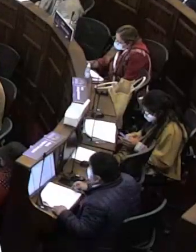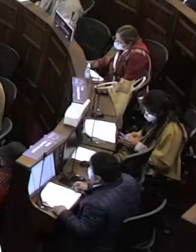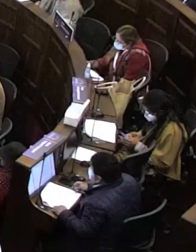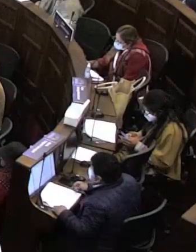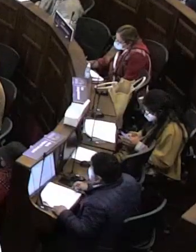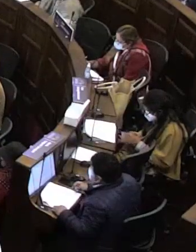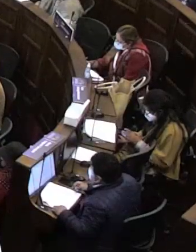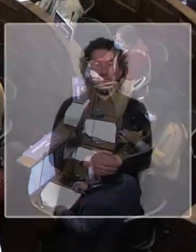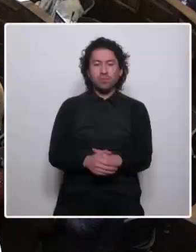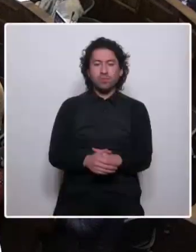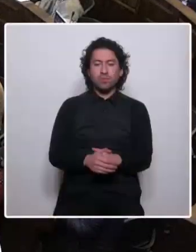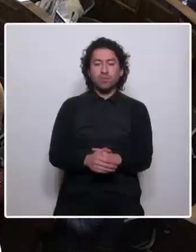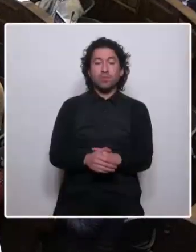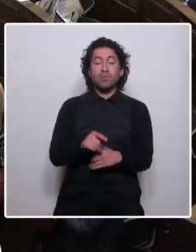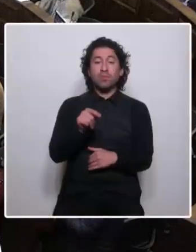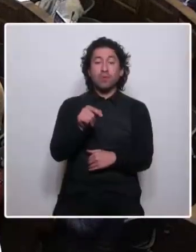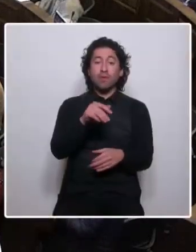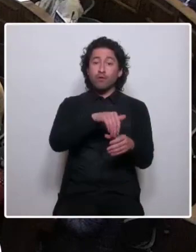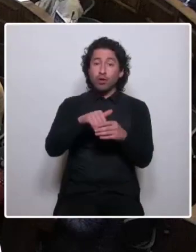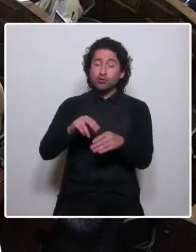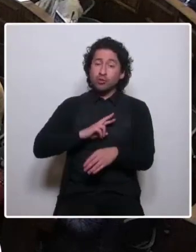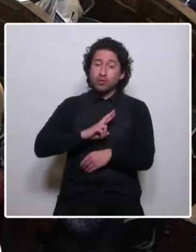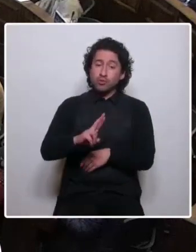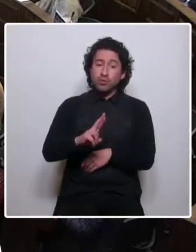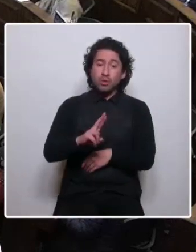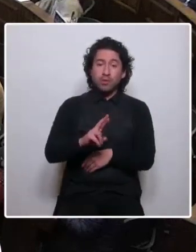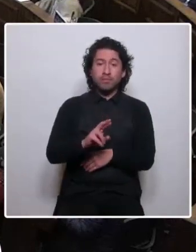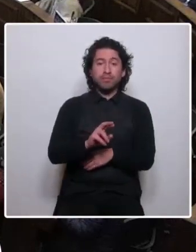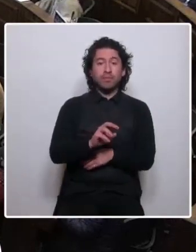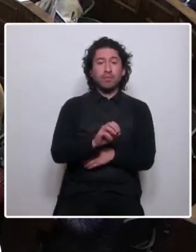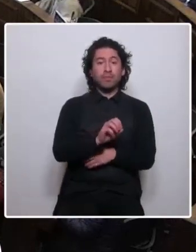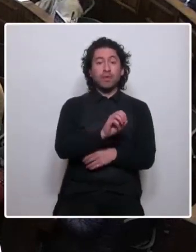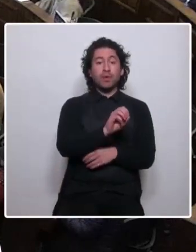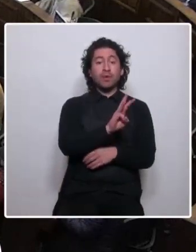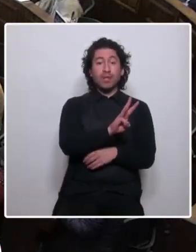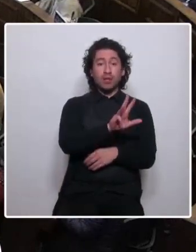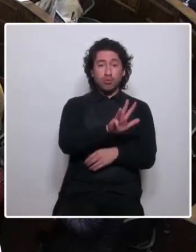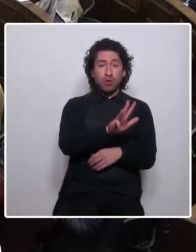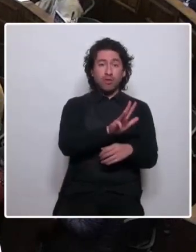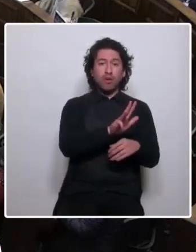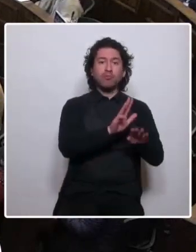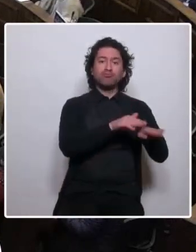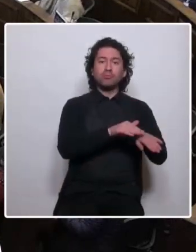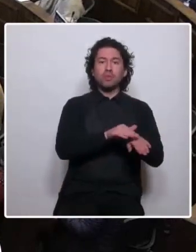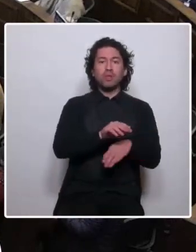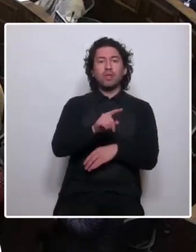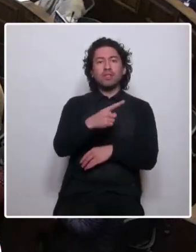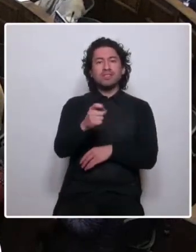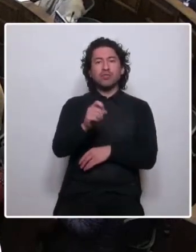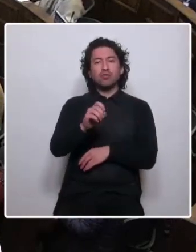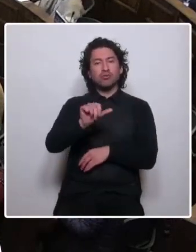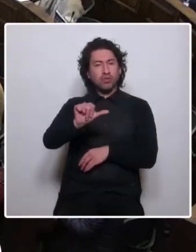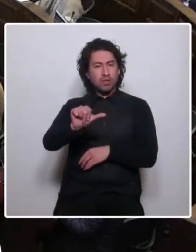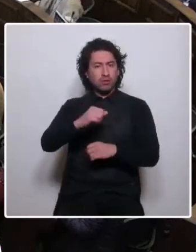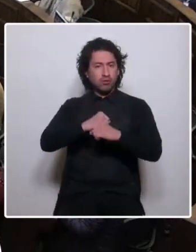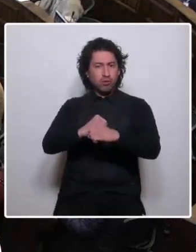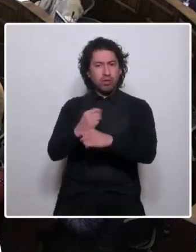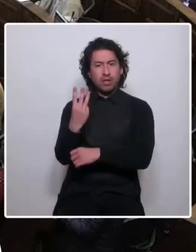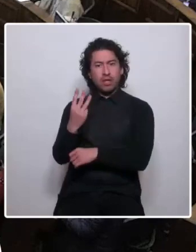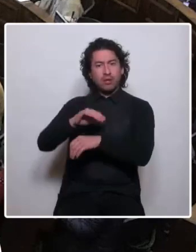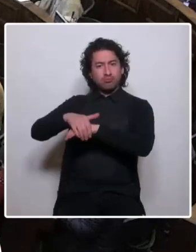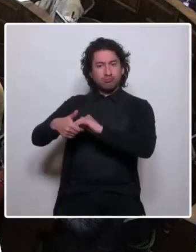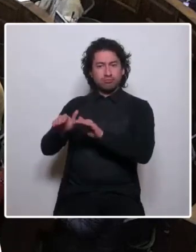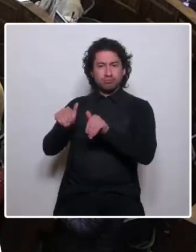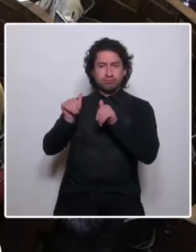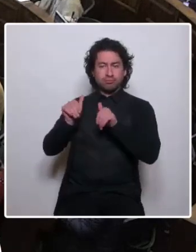El resultado de la votación, señora presidenta, es 39 votos a favor, 106 en contra y 3